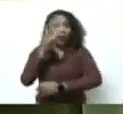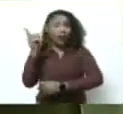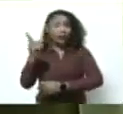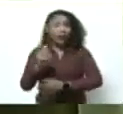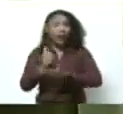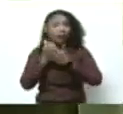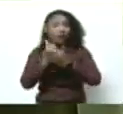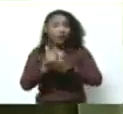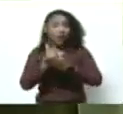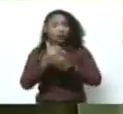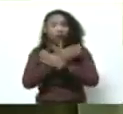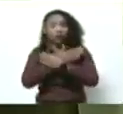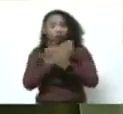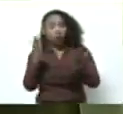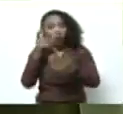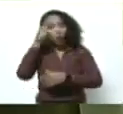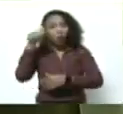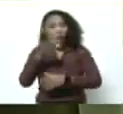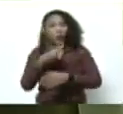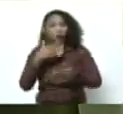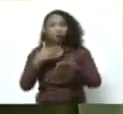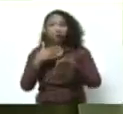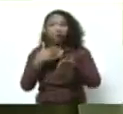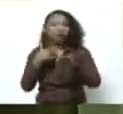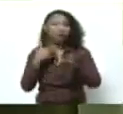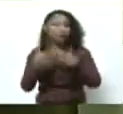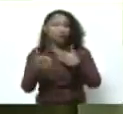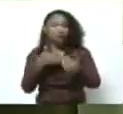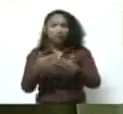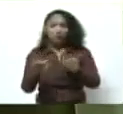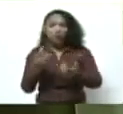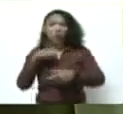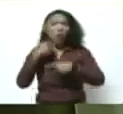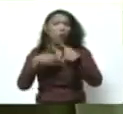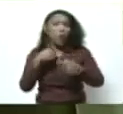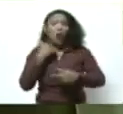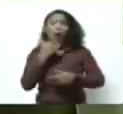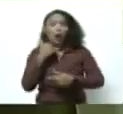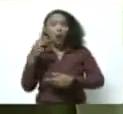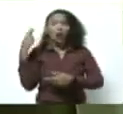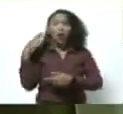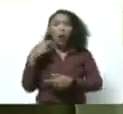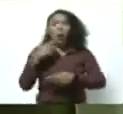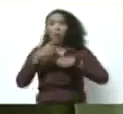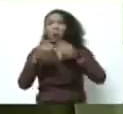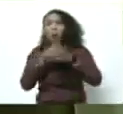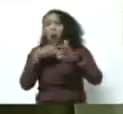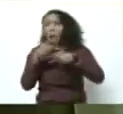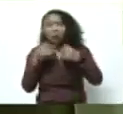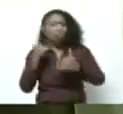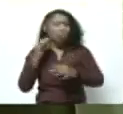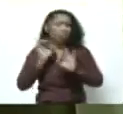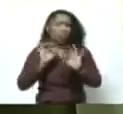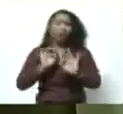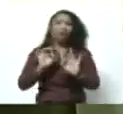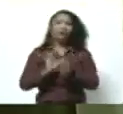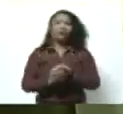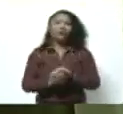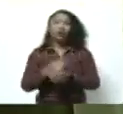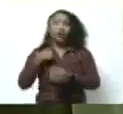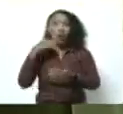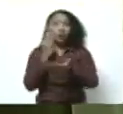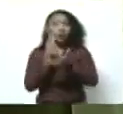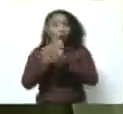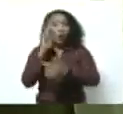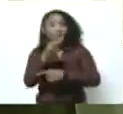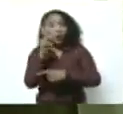al pueblo sin distinción de raza, color, credo, religión, y que Yo siempre lo veo así,